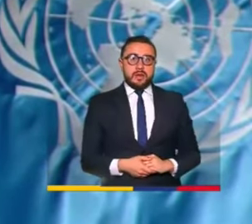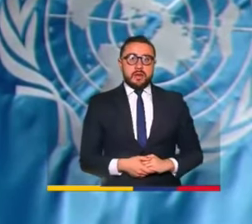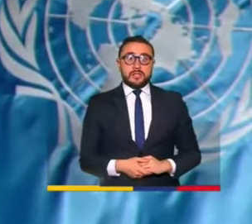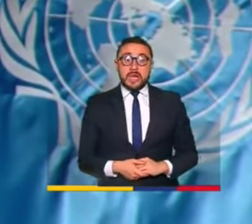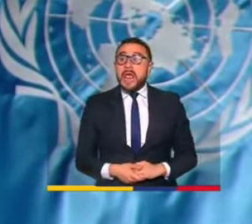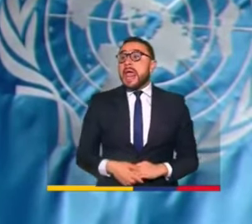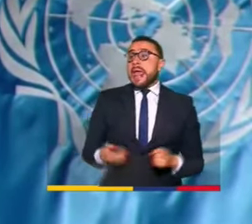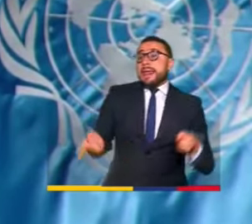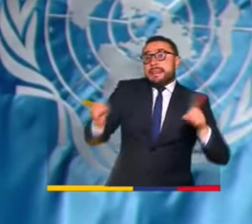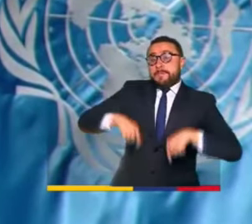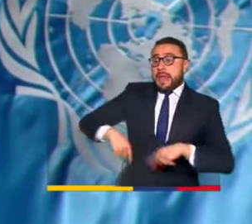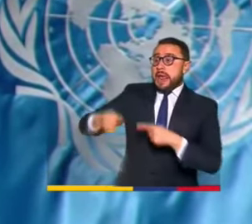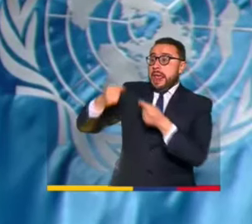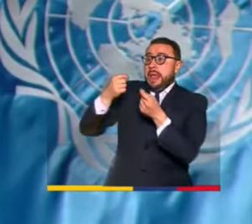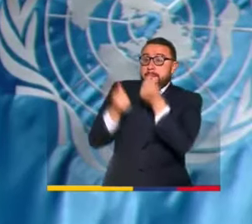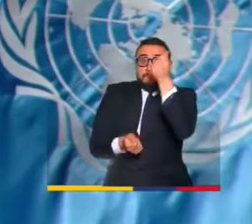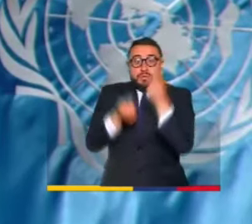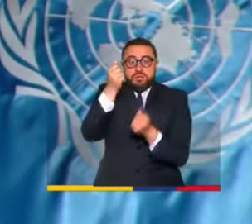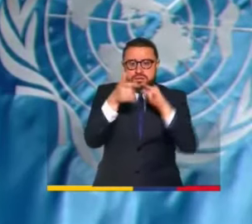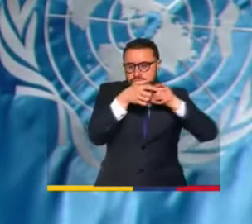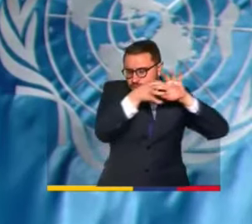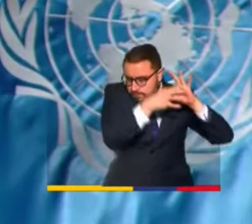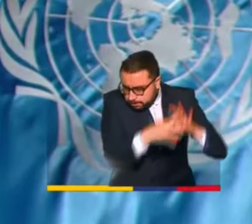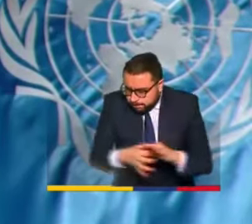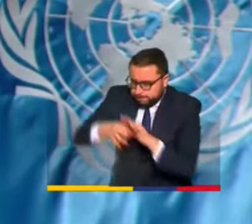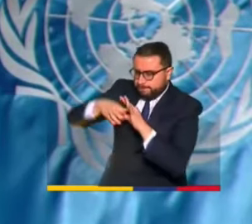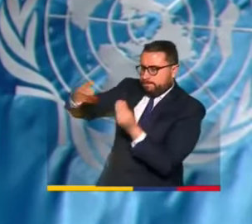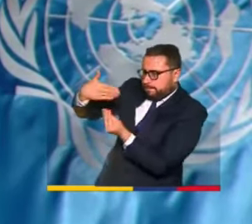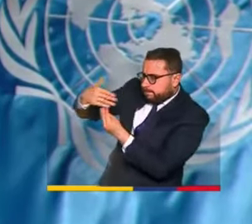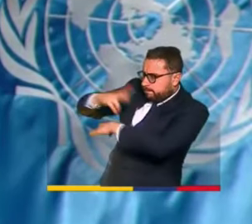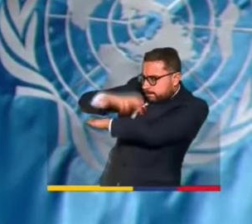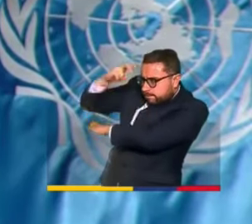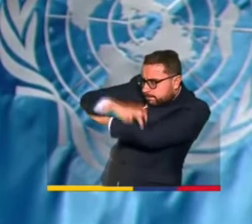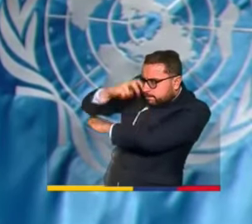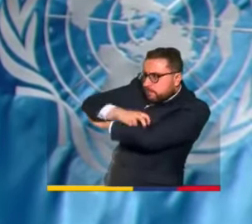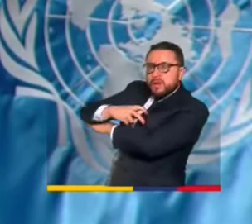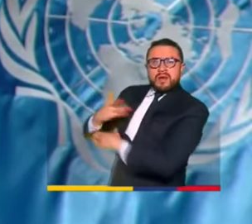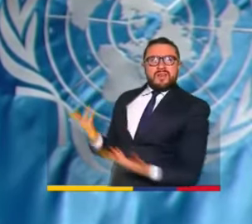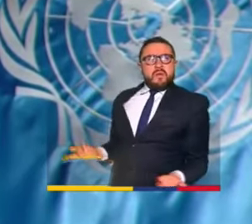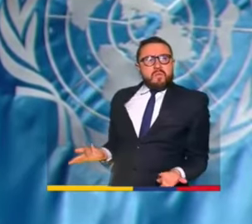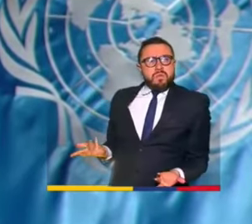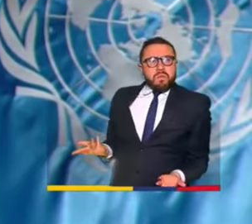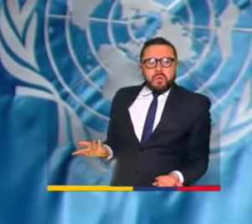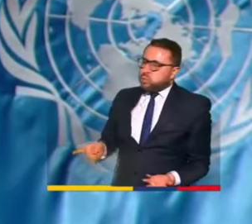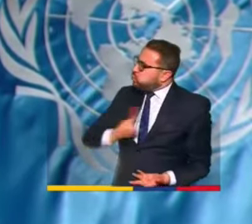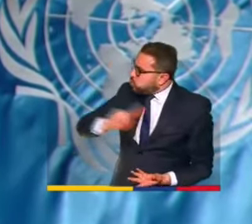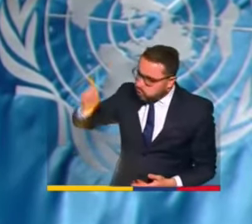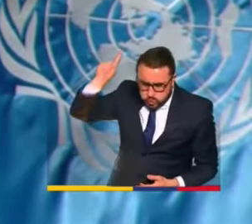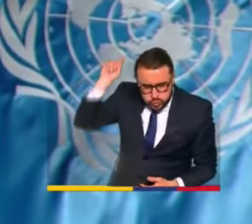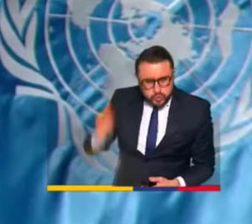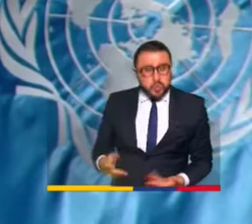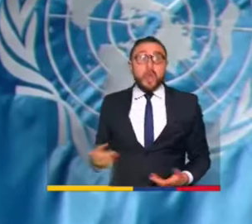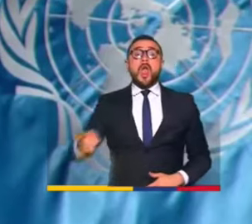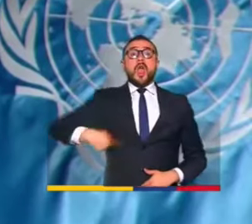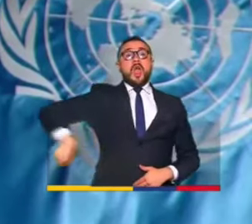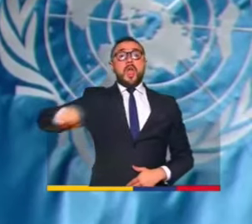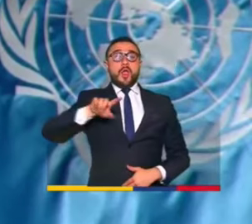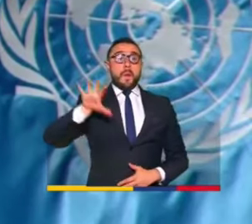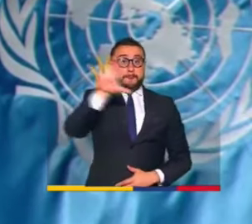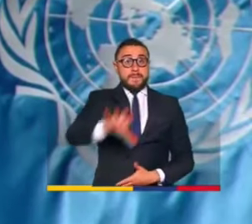Cobran una prima de riesgo a quienes absorben el CO2 que arrojan los megarricos del